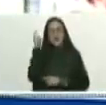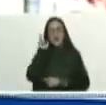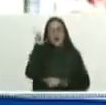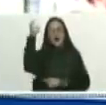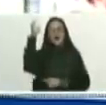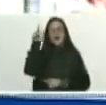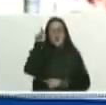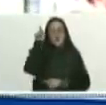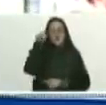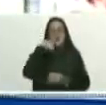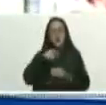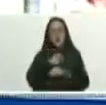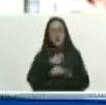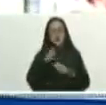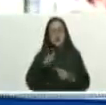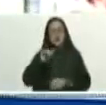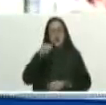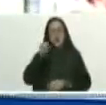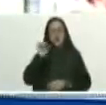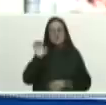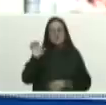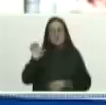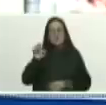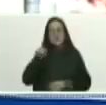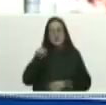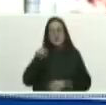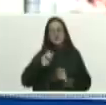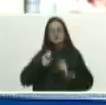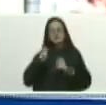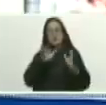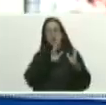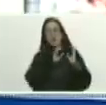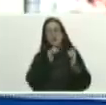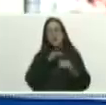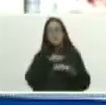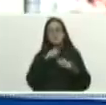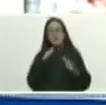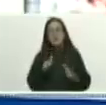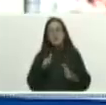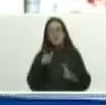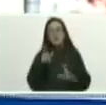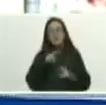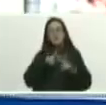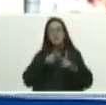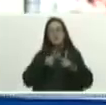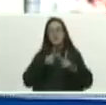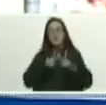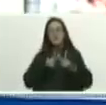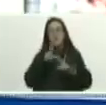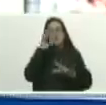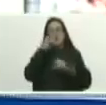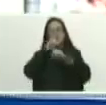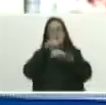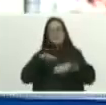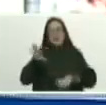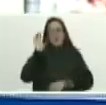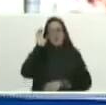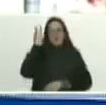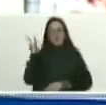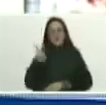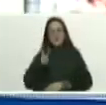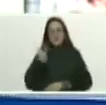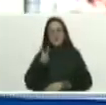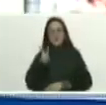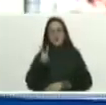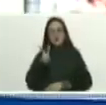guariqueño, al gobernador José Vázquez, y dejo encargado al ministro Ildemaro Villarroel. ¡Que Dios bendiga la patria